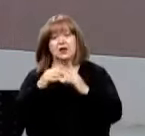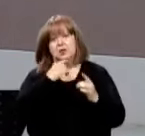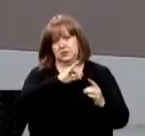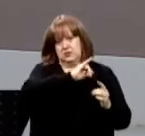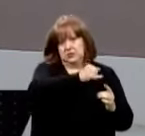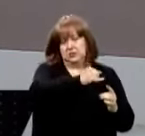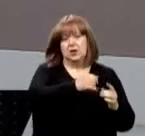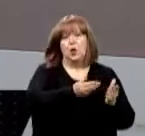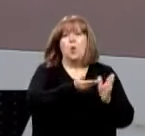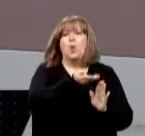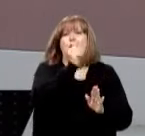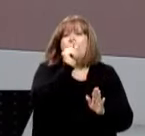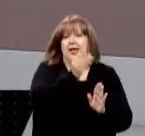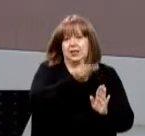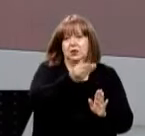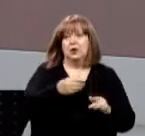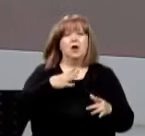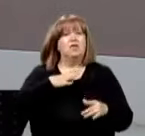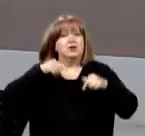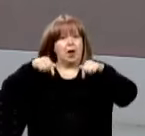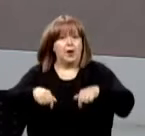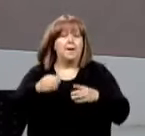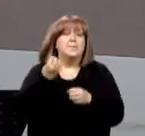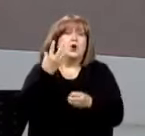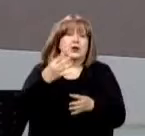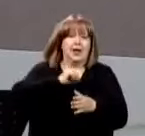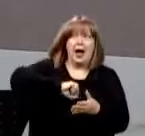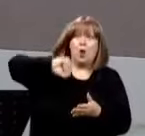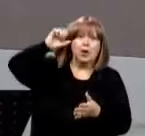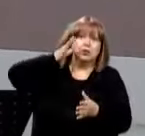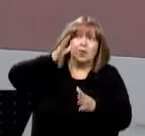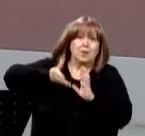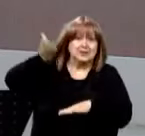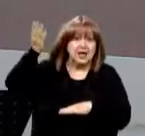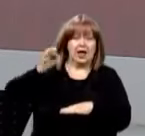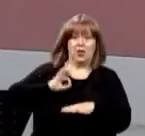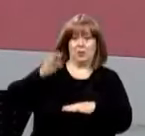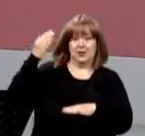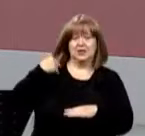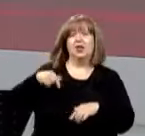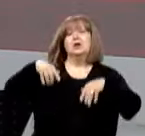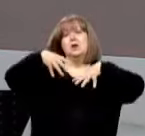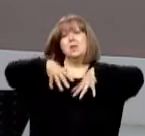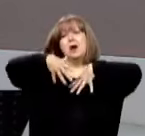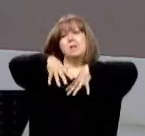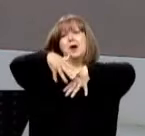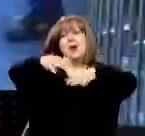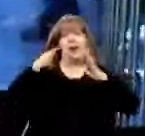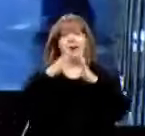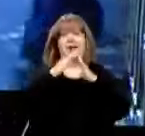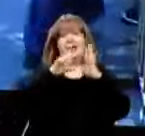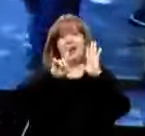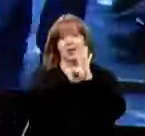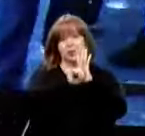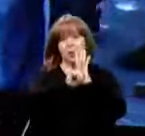salario digno. Digno, por lo menos. Y bueno, la protesta la llevaron hasta las puertas de la Casa de las Leyes, en la legislatura. Los atendió nada menos